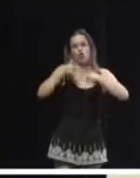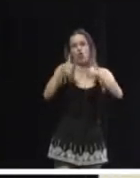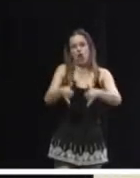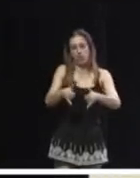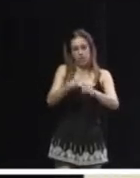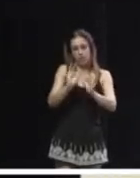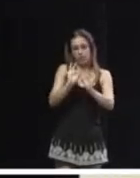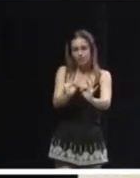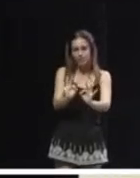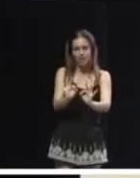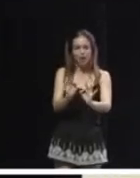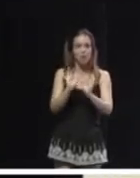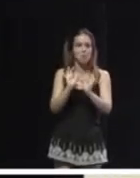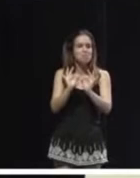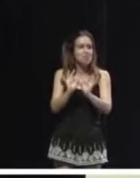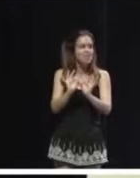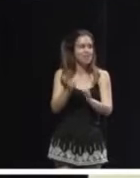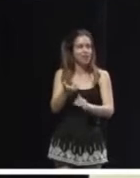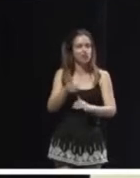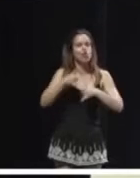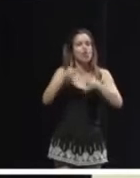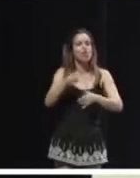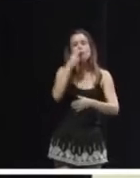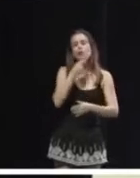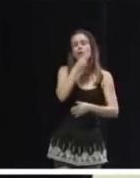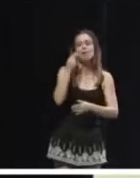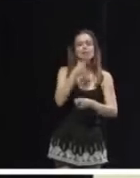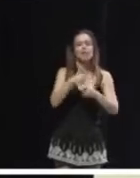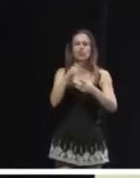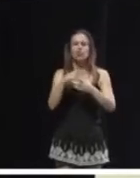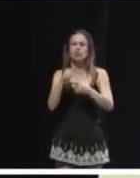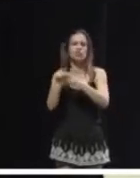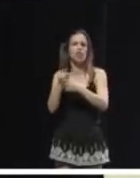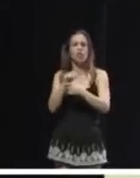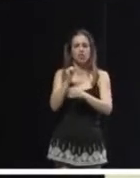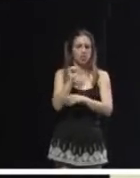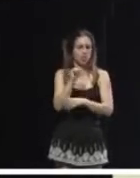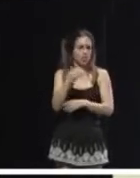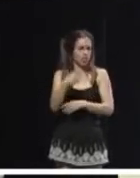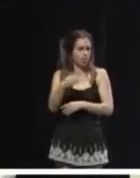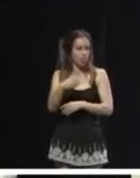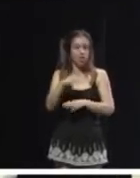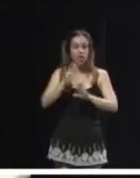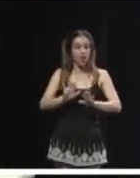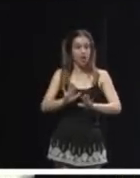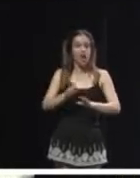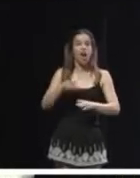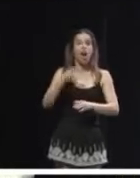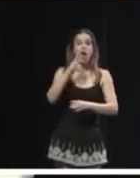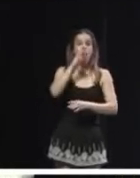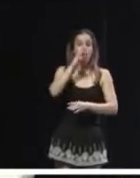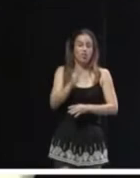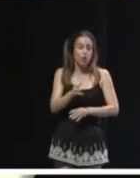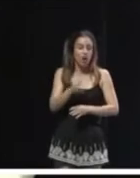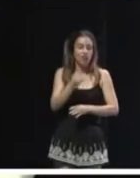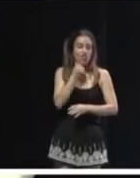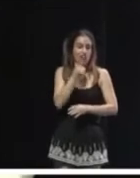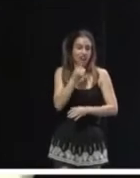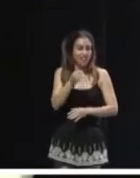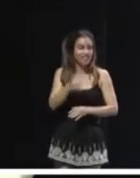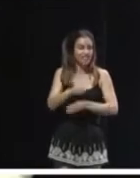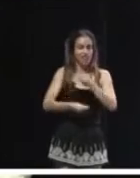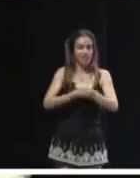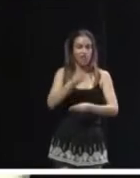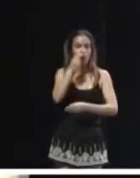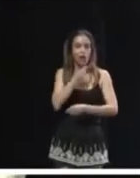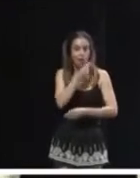campaña prometiendo cosas. Yolanda ha estado casi 4 años haciendo lo que prometía, enfrentándose a